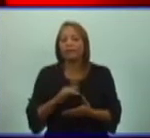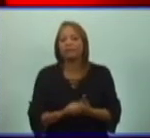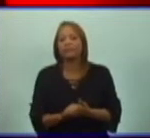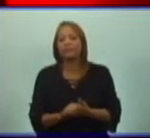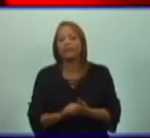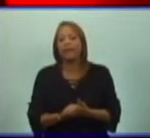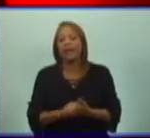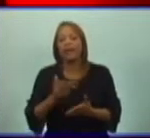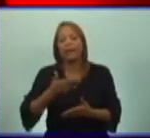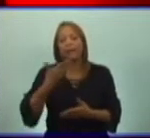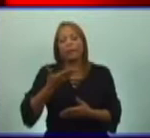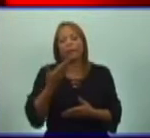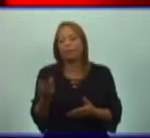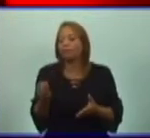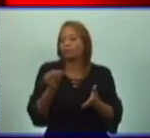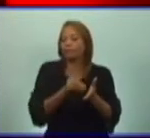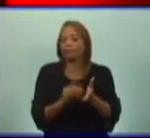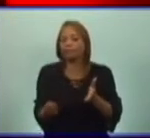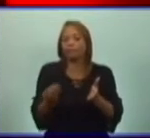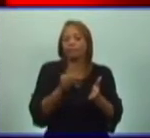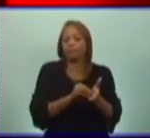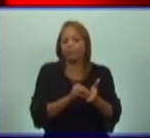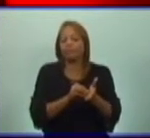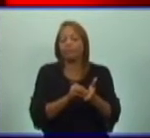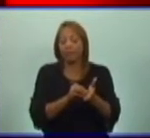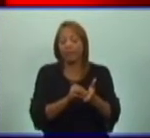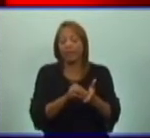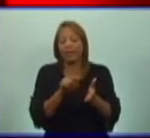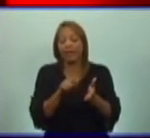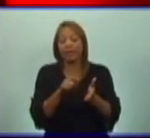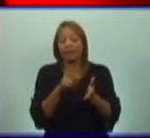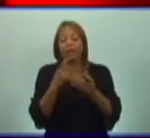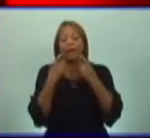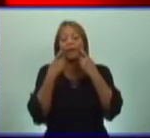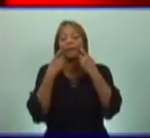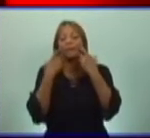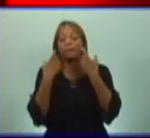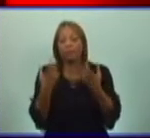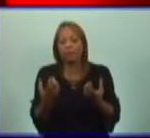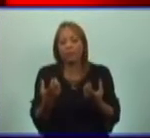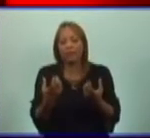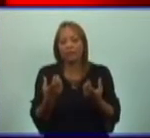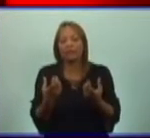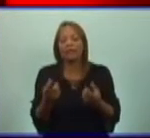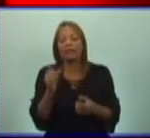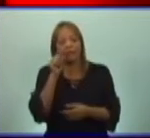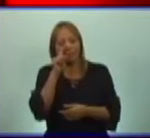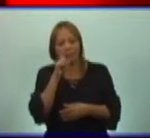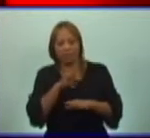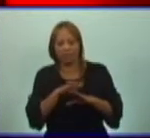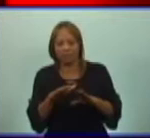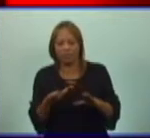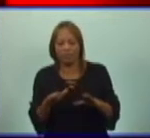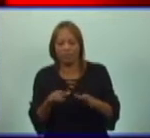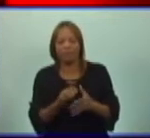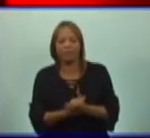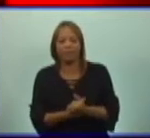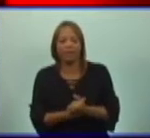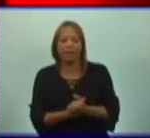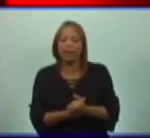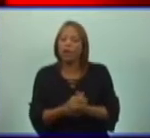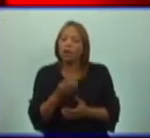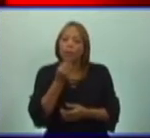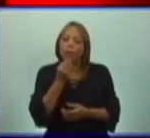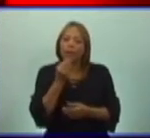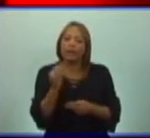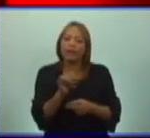exponiendo sus criterios. Estos son aspectos fundamentales en las conclusiones y pudieran